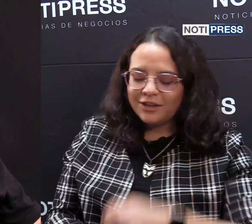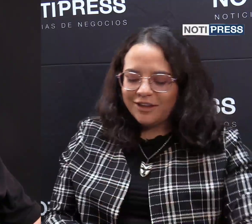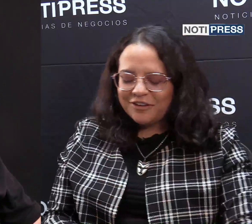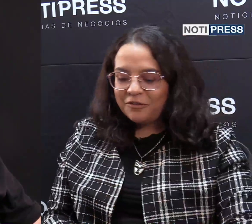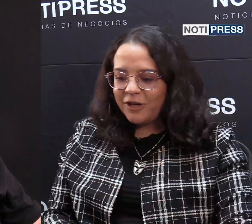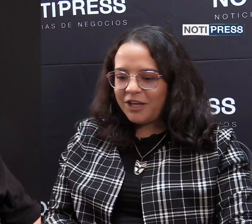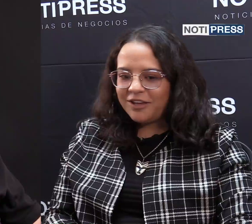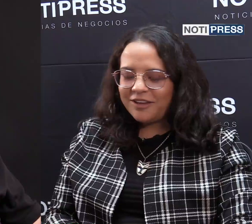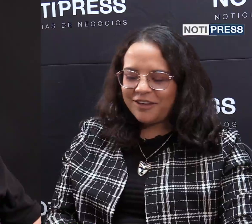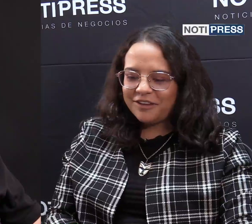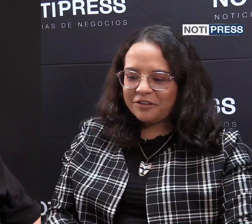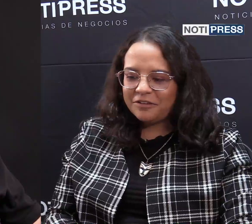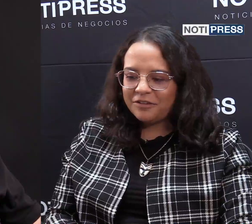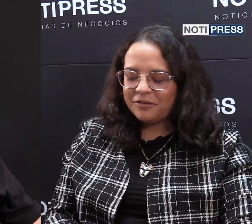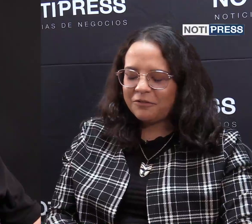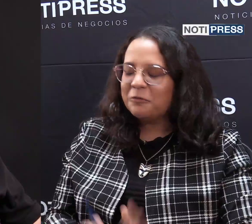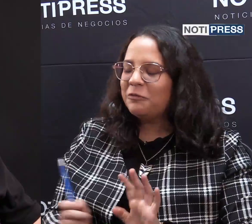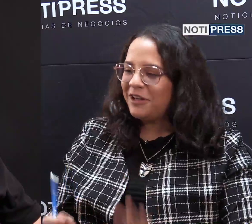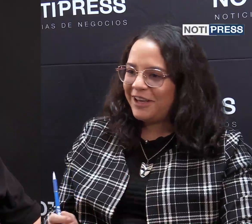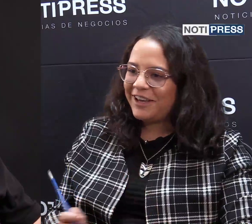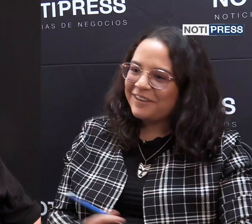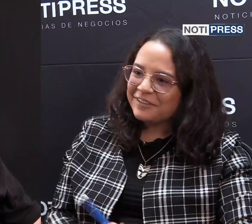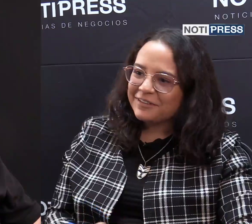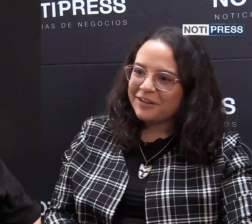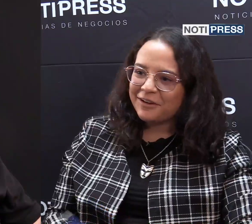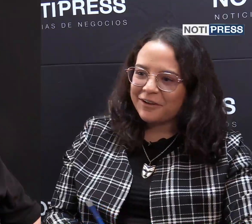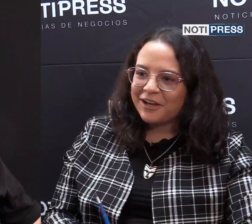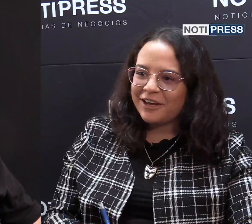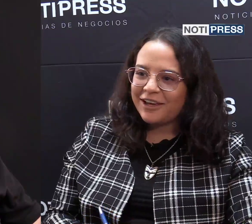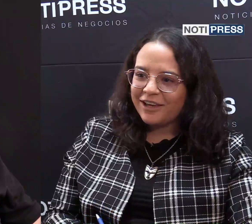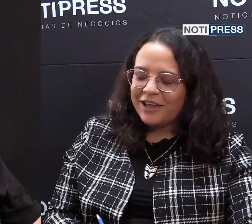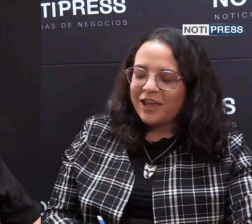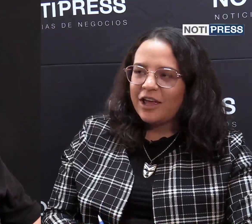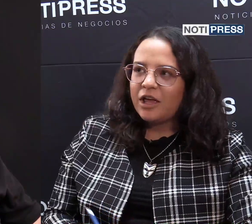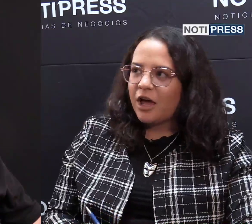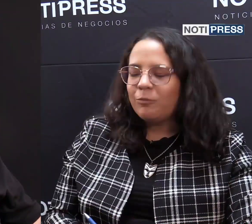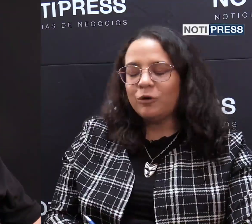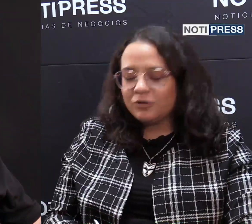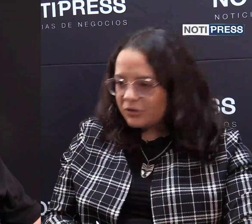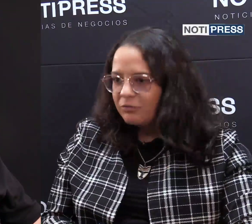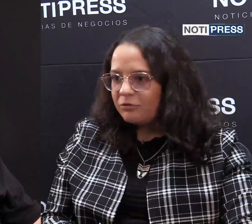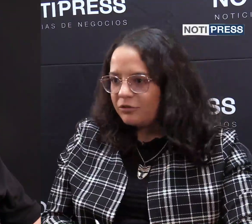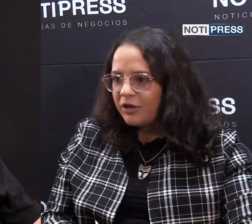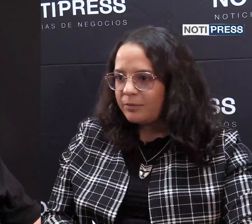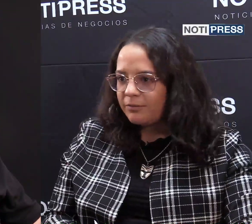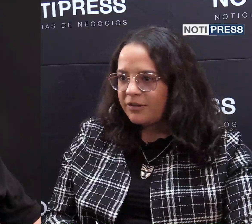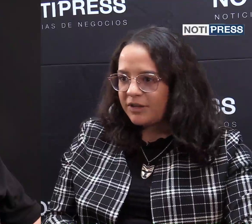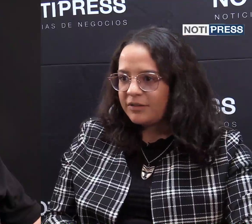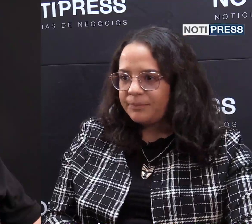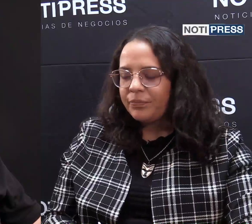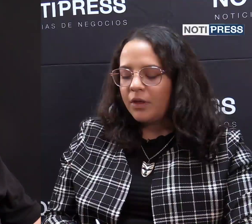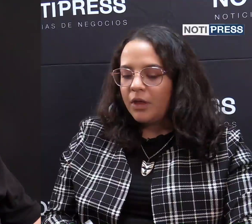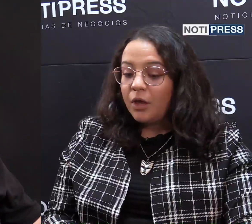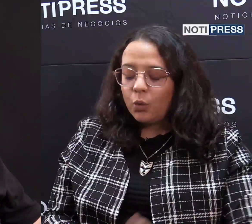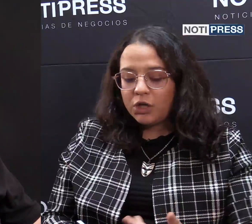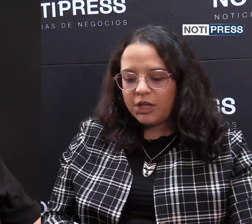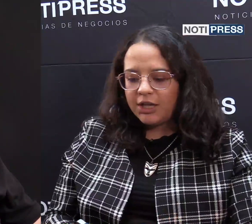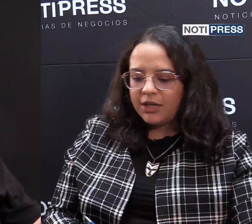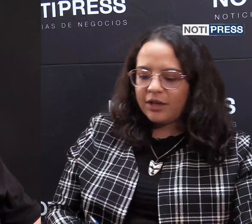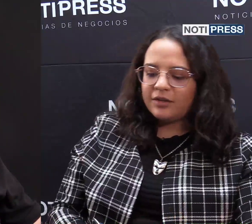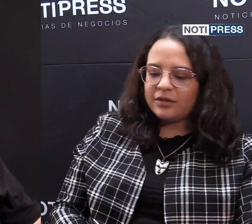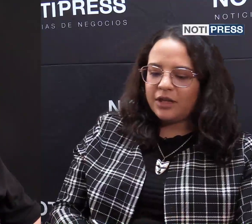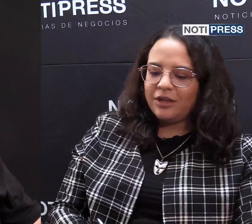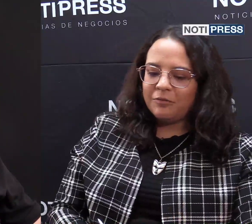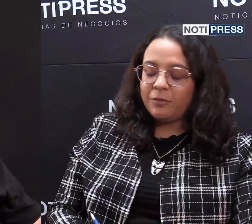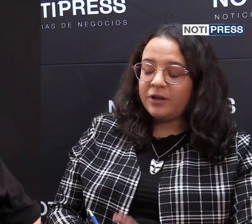Sí, fue un buen día. Creo que AMLO nos dio muchas premisas. Una